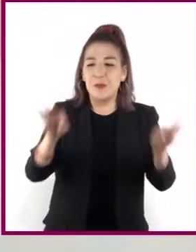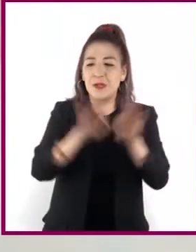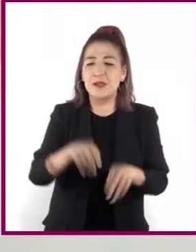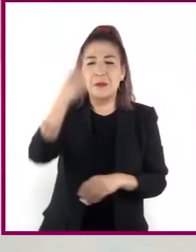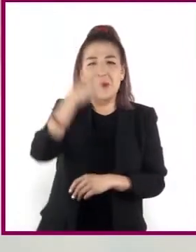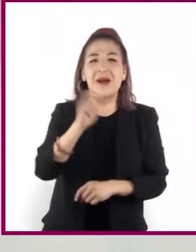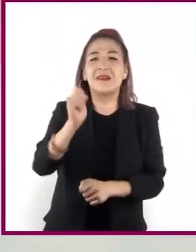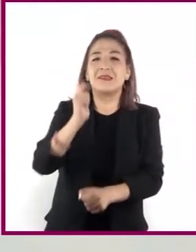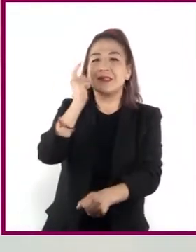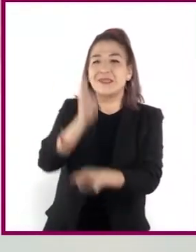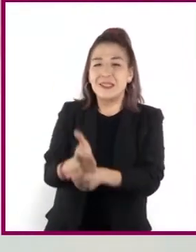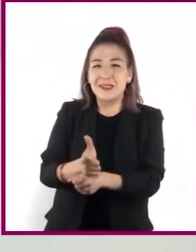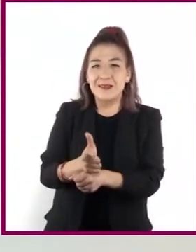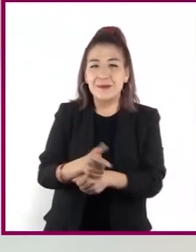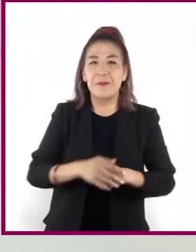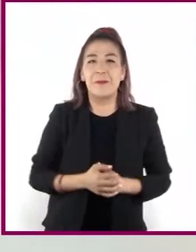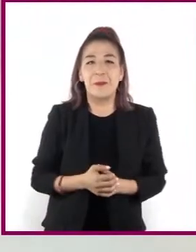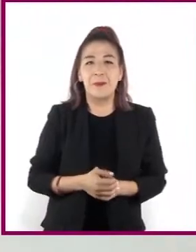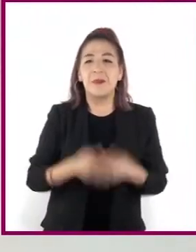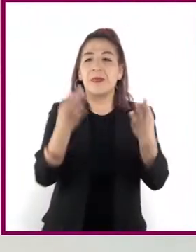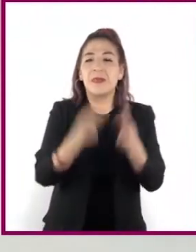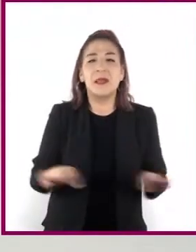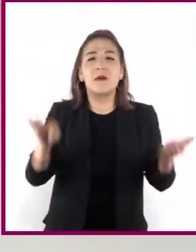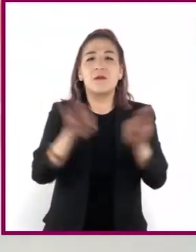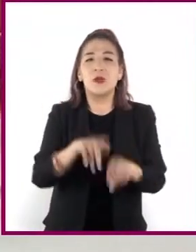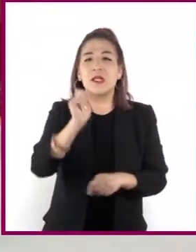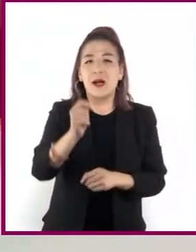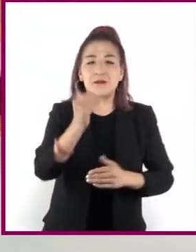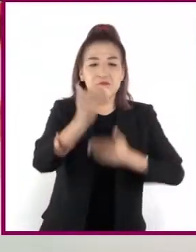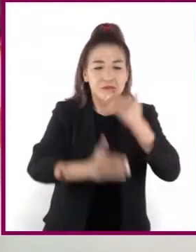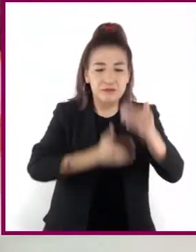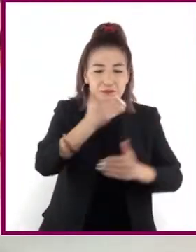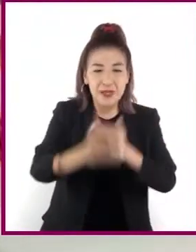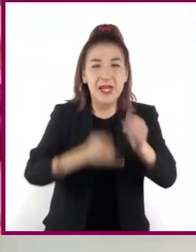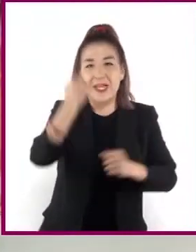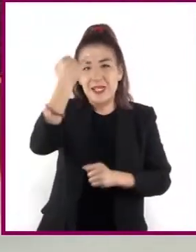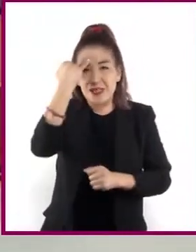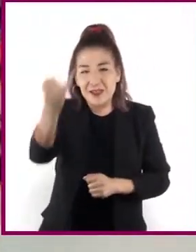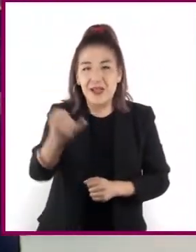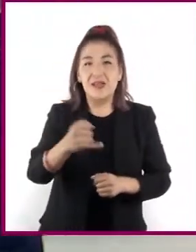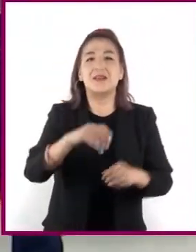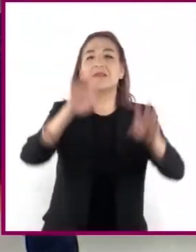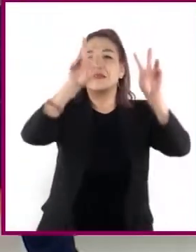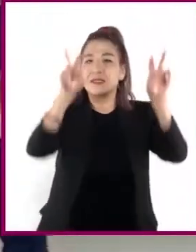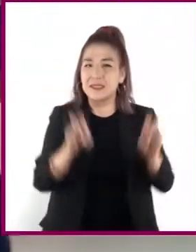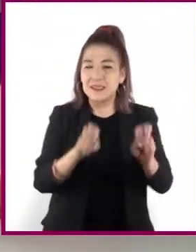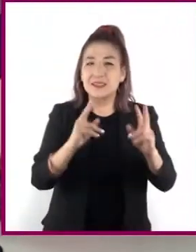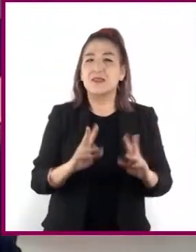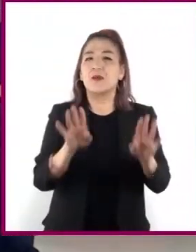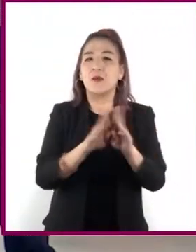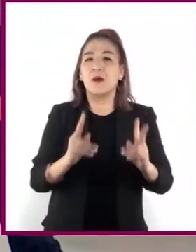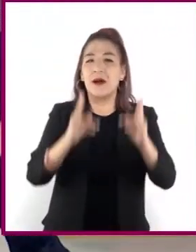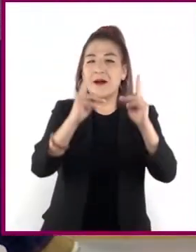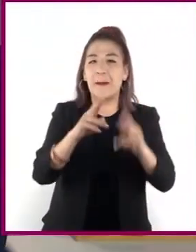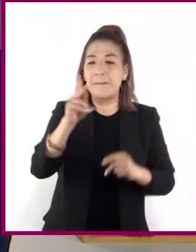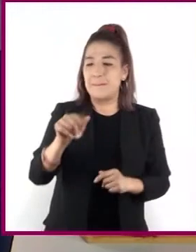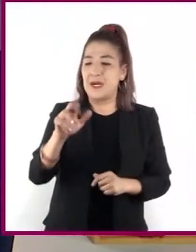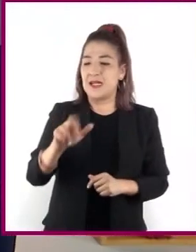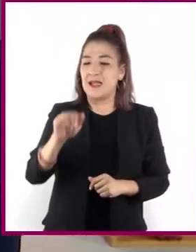permite identificar aspectos como la secuencia de ideas, las citas y el